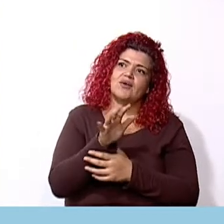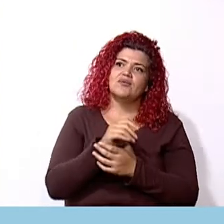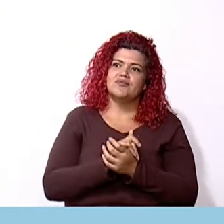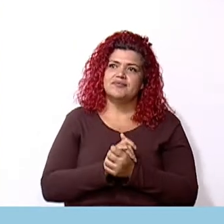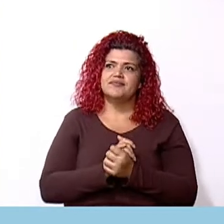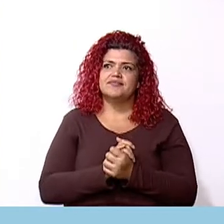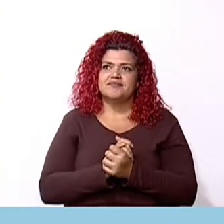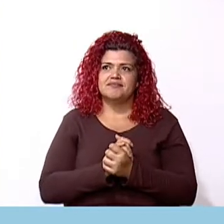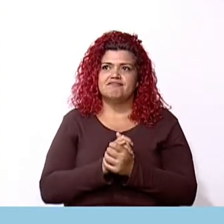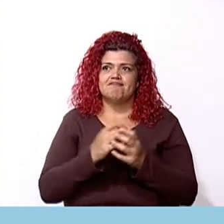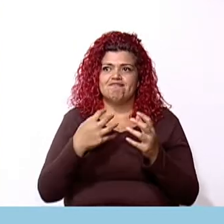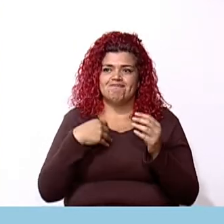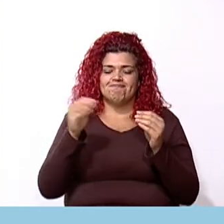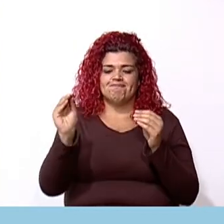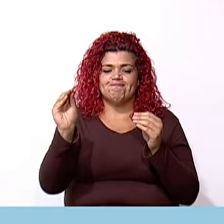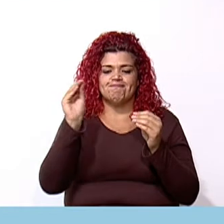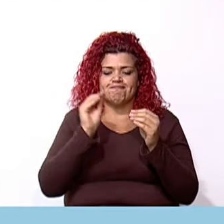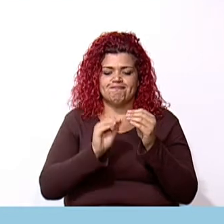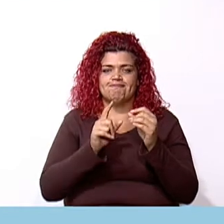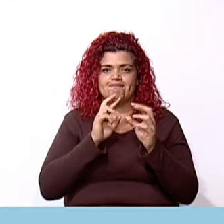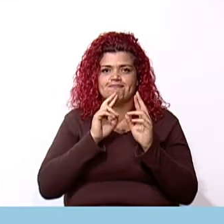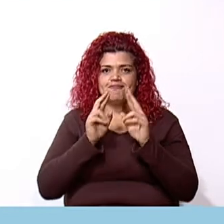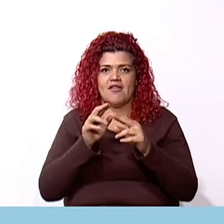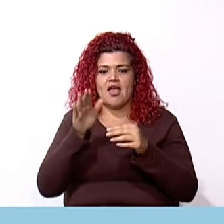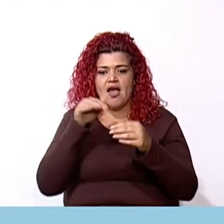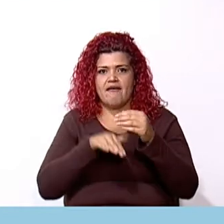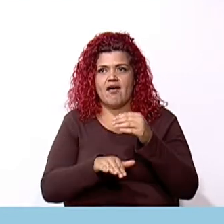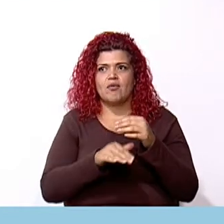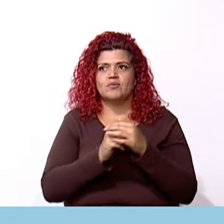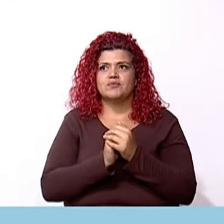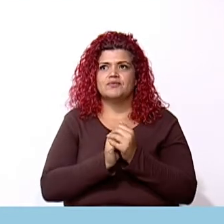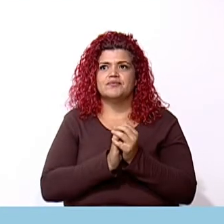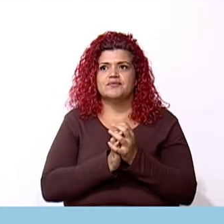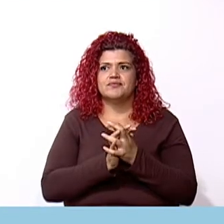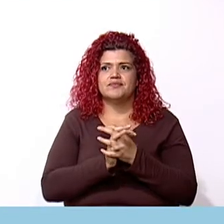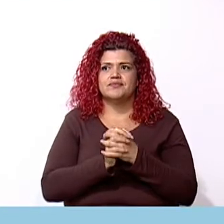25. Colocamos el resultado abajo.